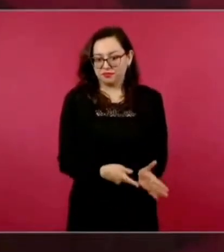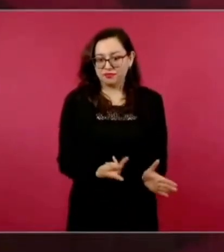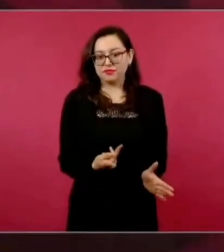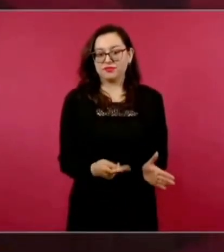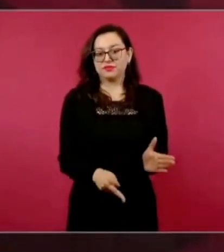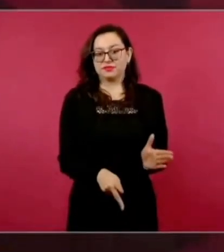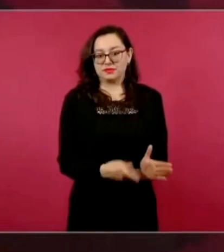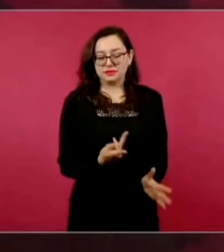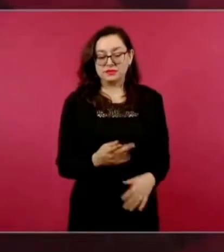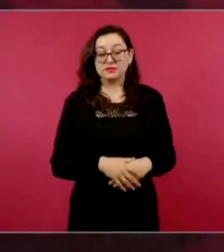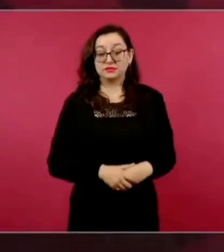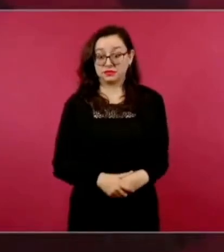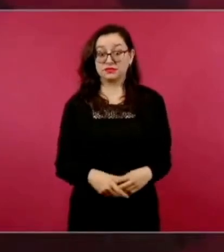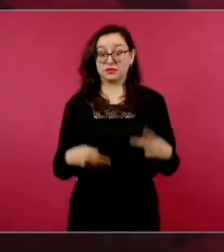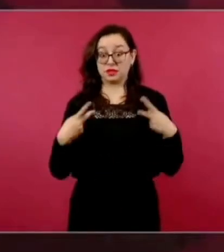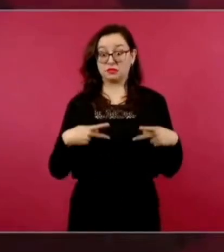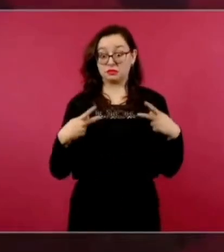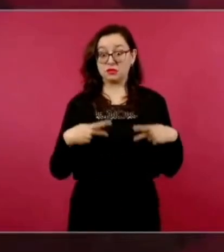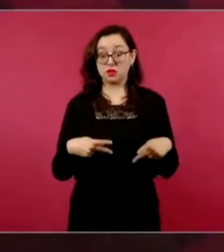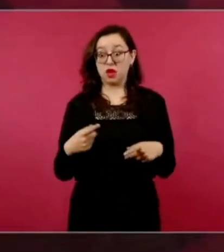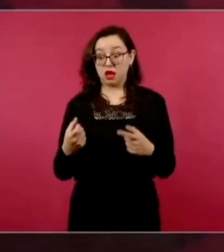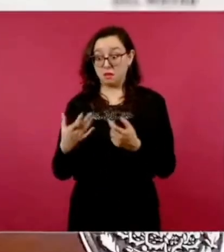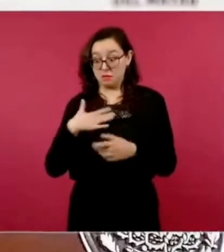más cercanos a nosotros.